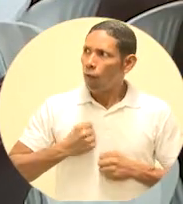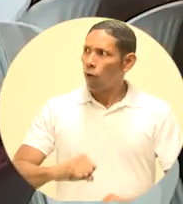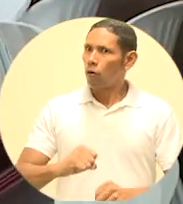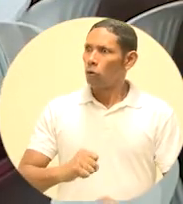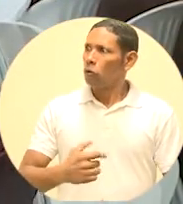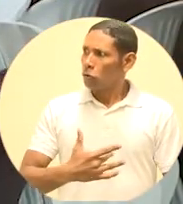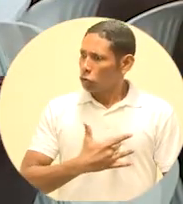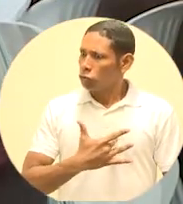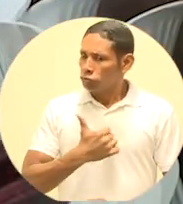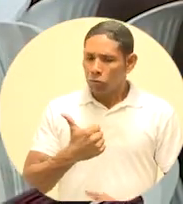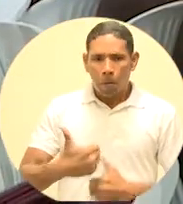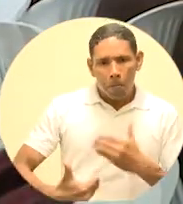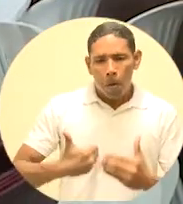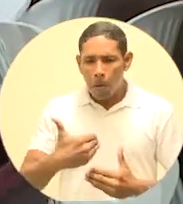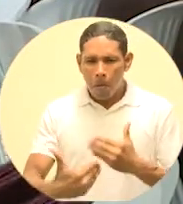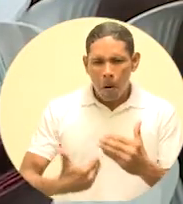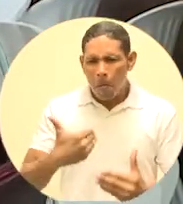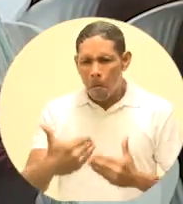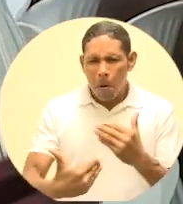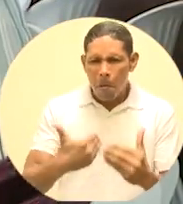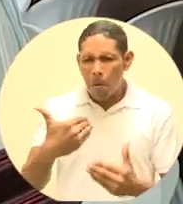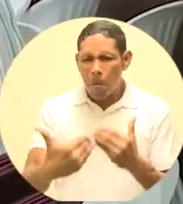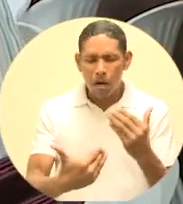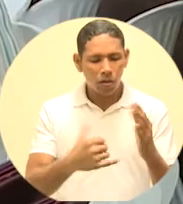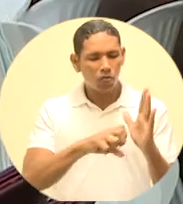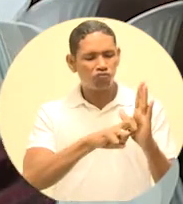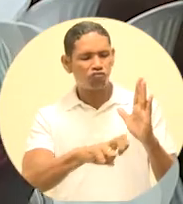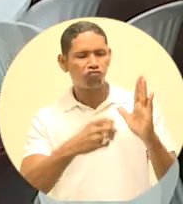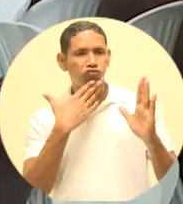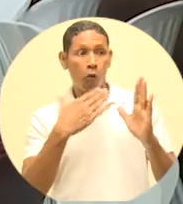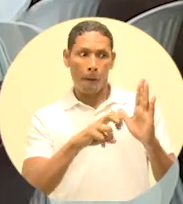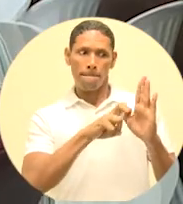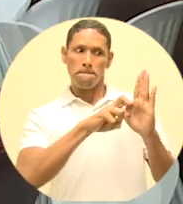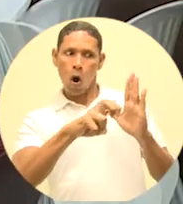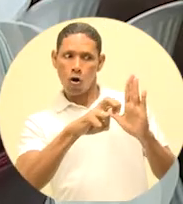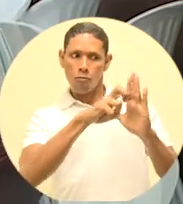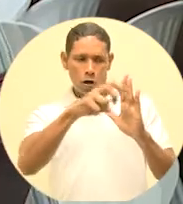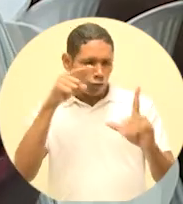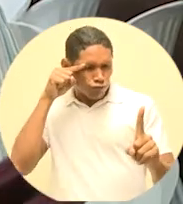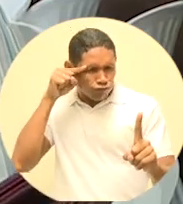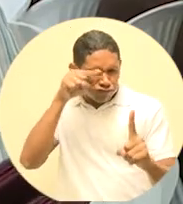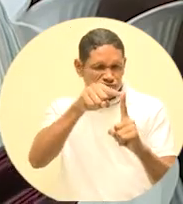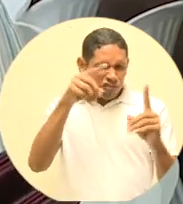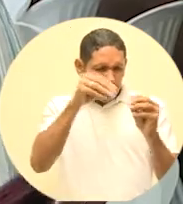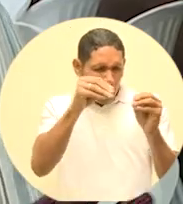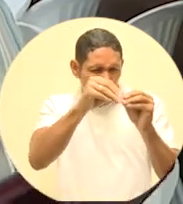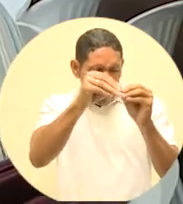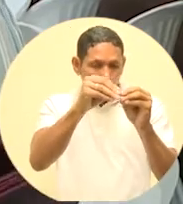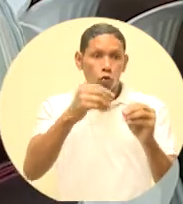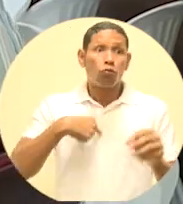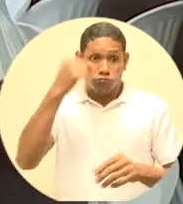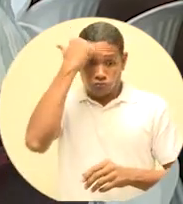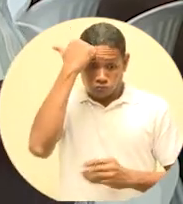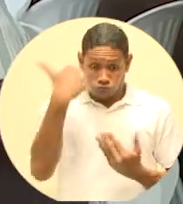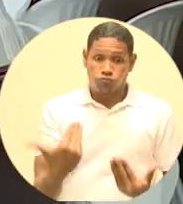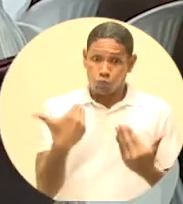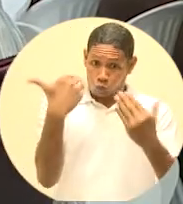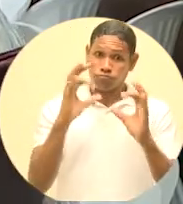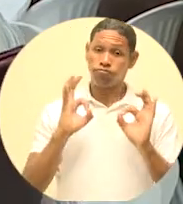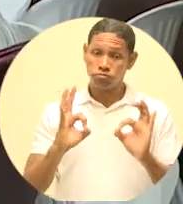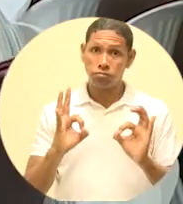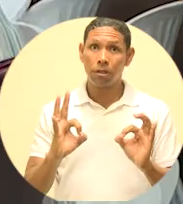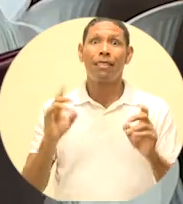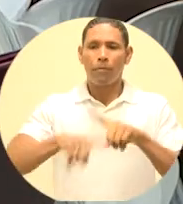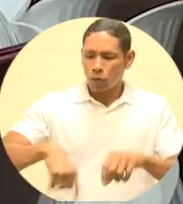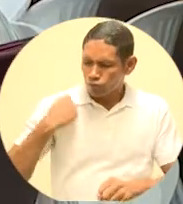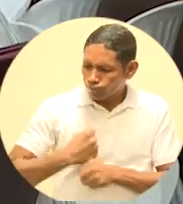esforzando y que estás tratando de superar esa cualificación inicial a una que realmente pueda mejorar no solo tu estatus como docente,